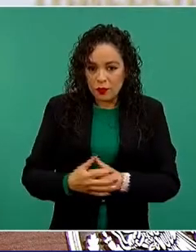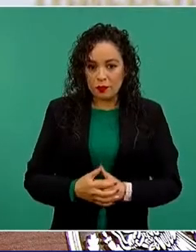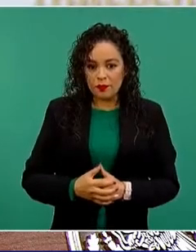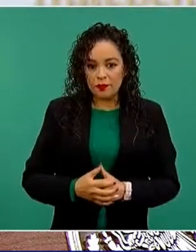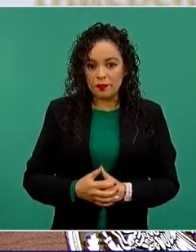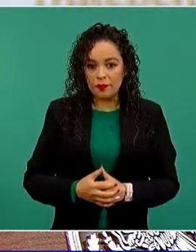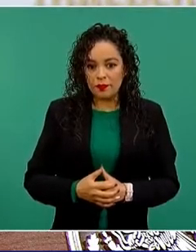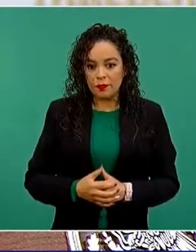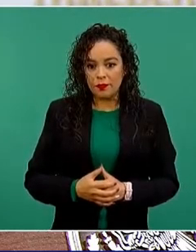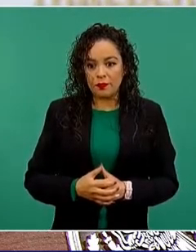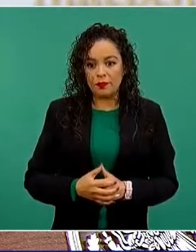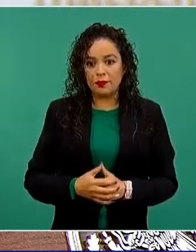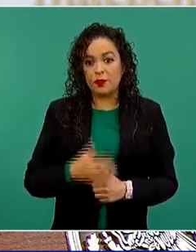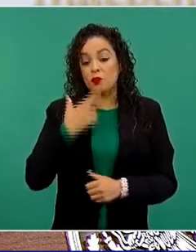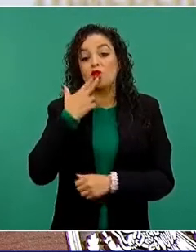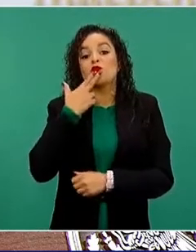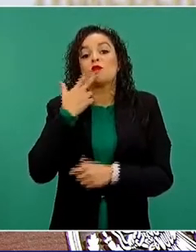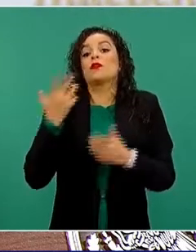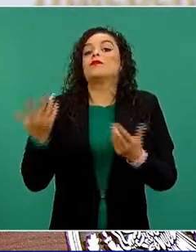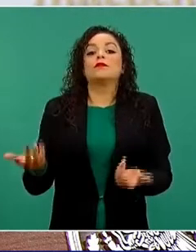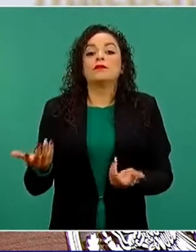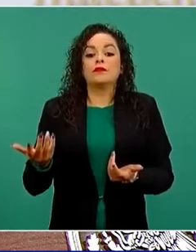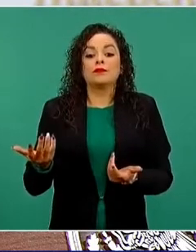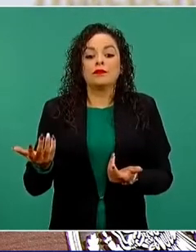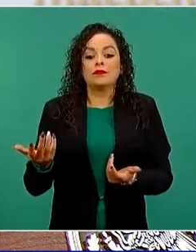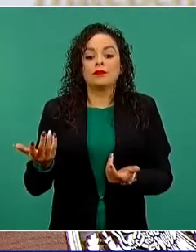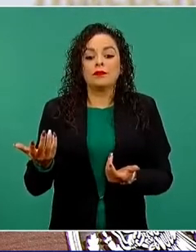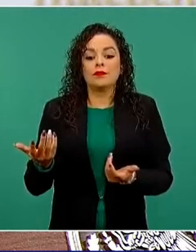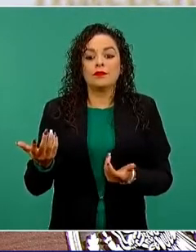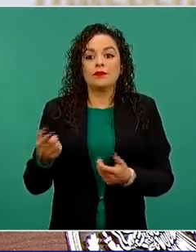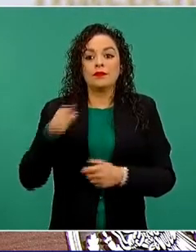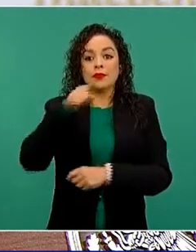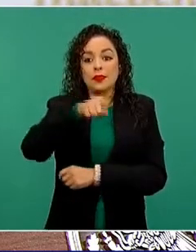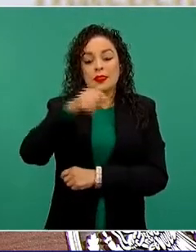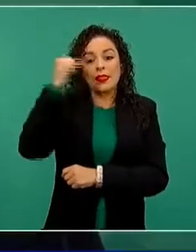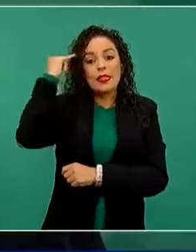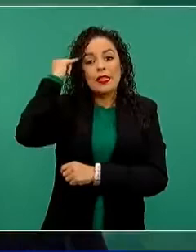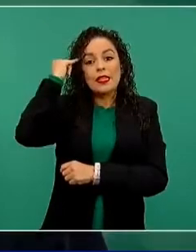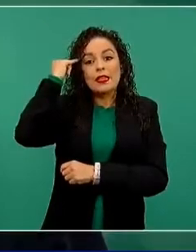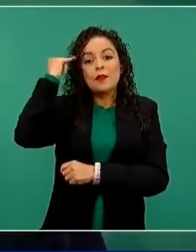Nada más imaginen en dónde hay